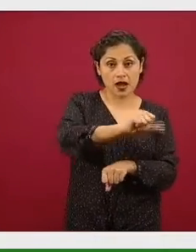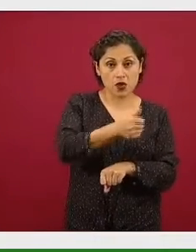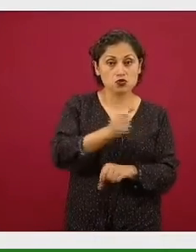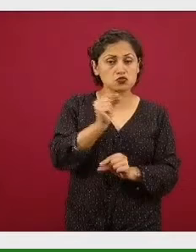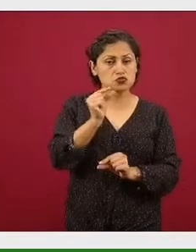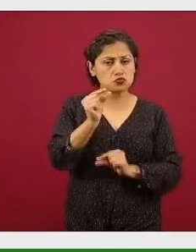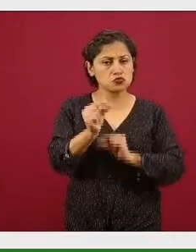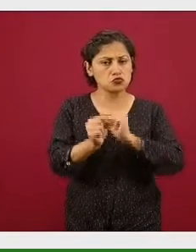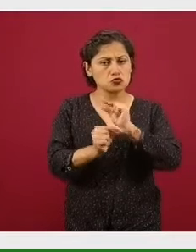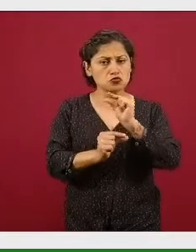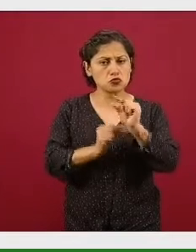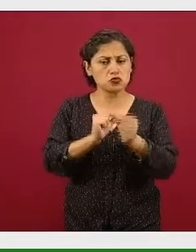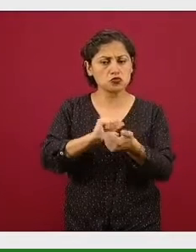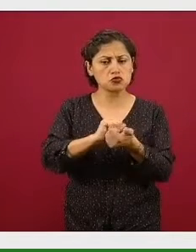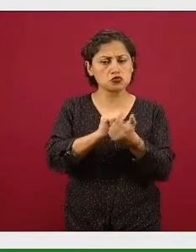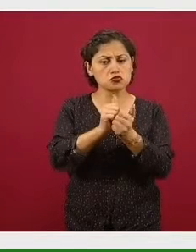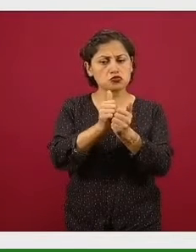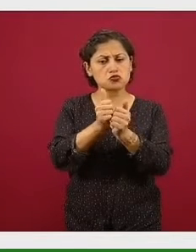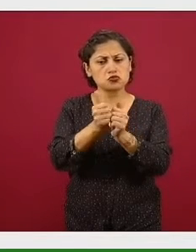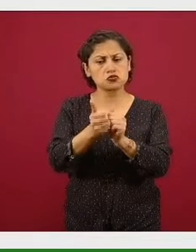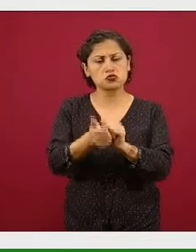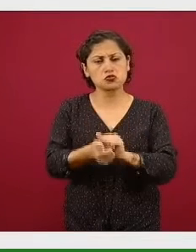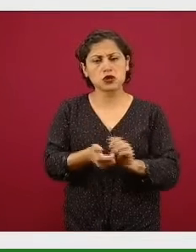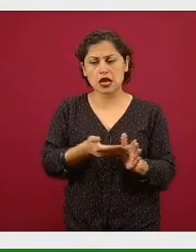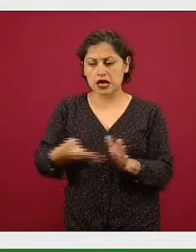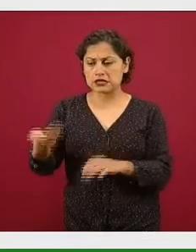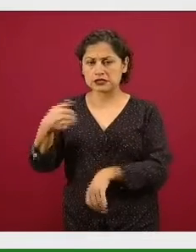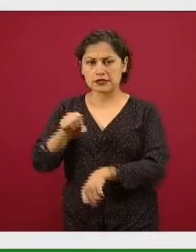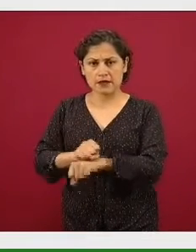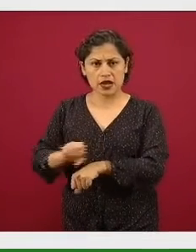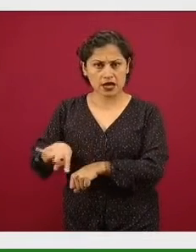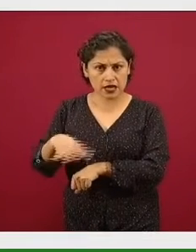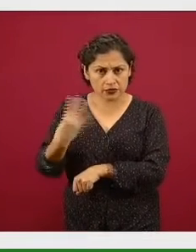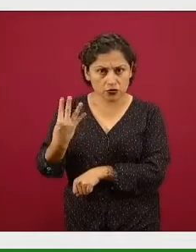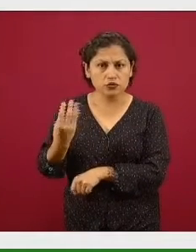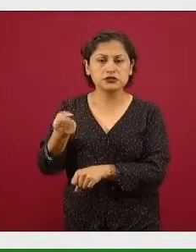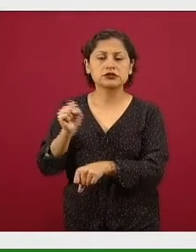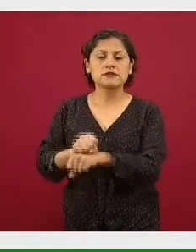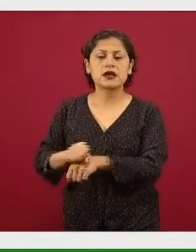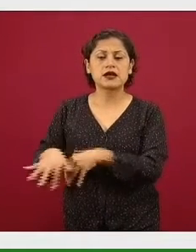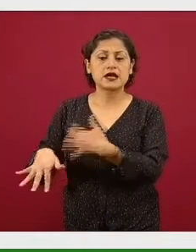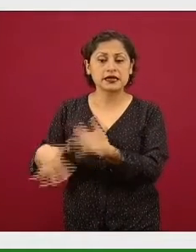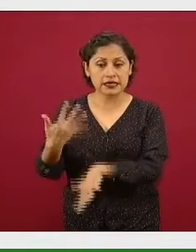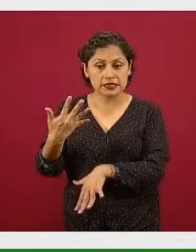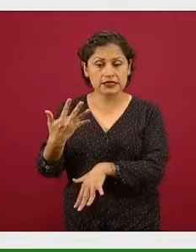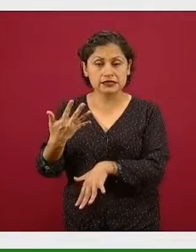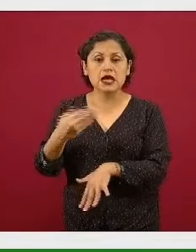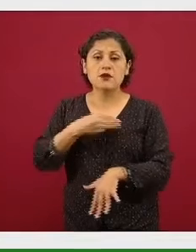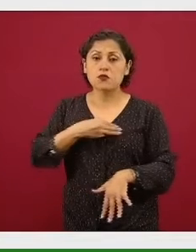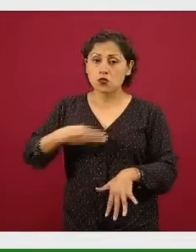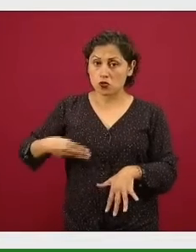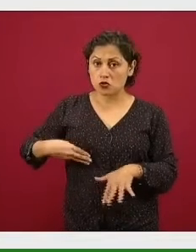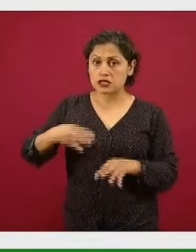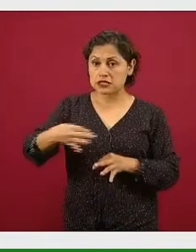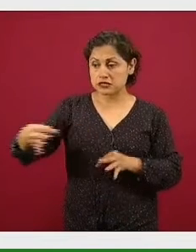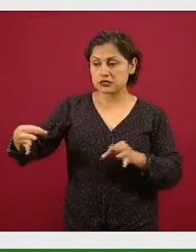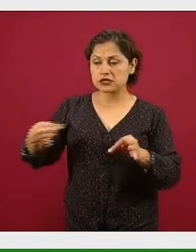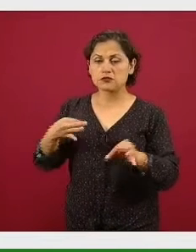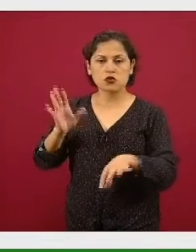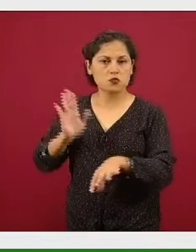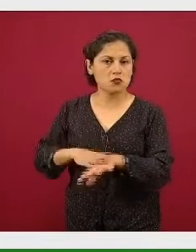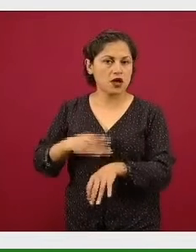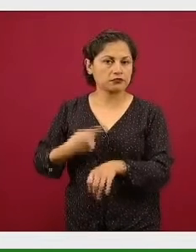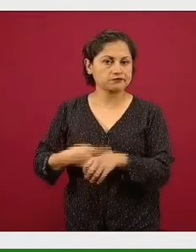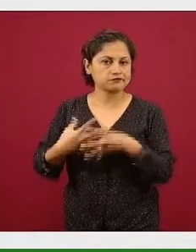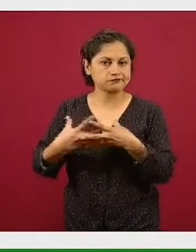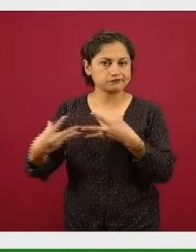pocos municipios, en la 13 un poco más, 14 se sigue incrementando, 15 ya tenemos prácticamente en todos los ejes cardinales del